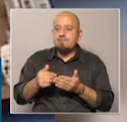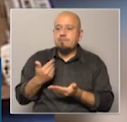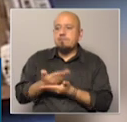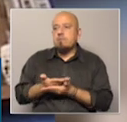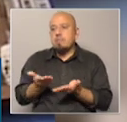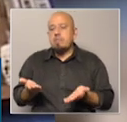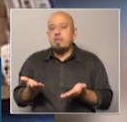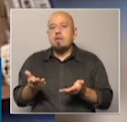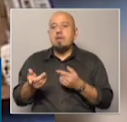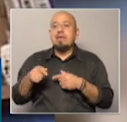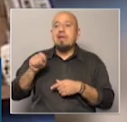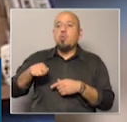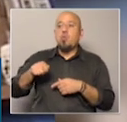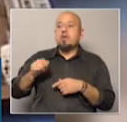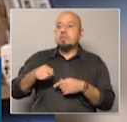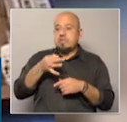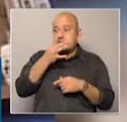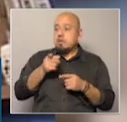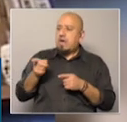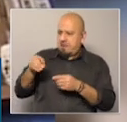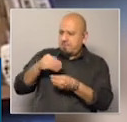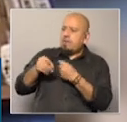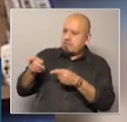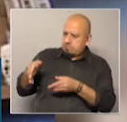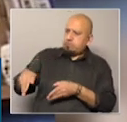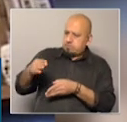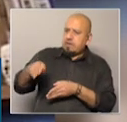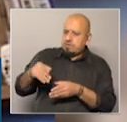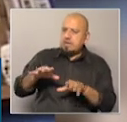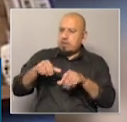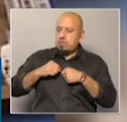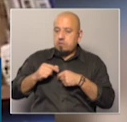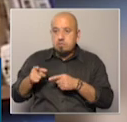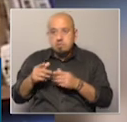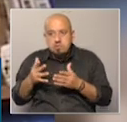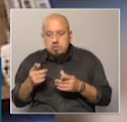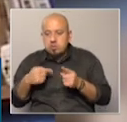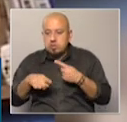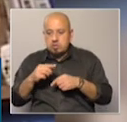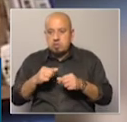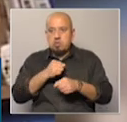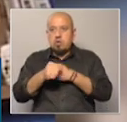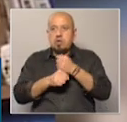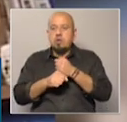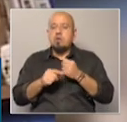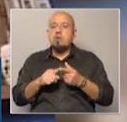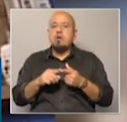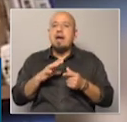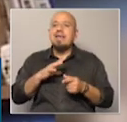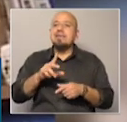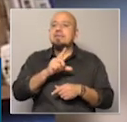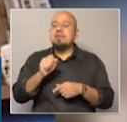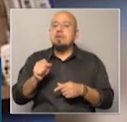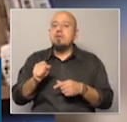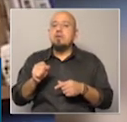situaciones de excepción, y el juez lauda a favor de esa familia, estamos teniendo que habitualmente por año hay unas 100 integraciones, y